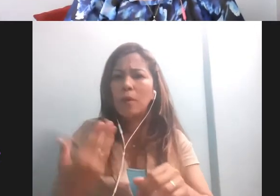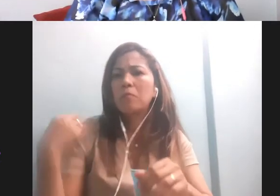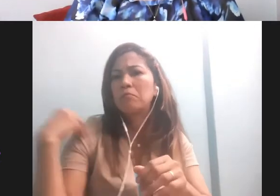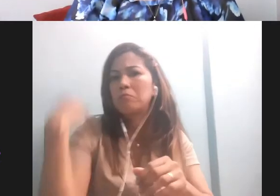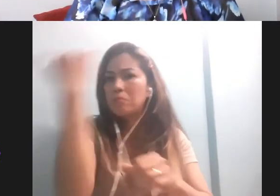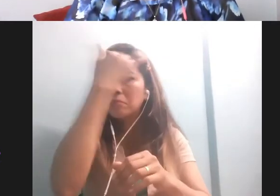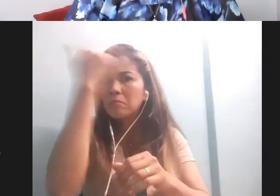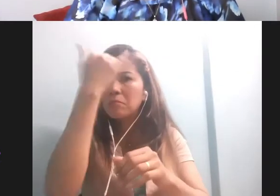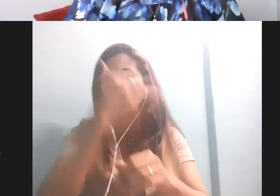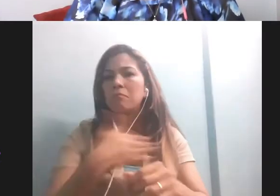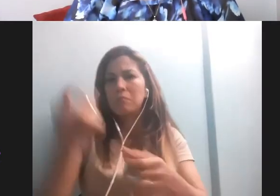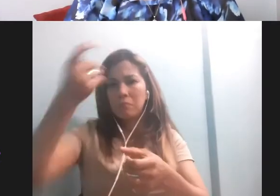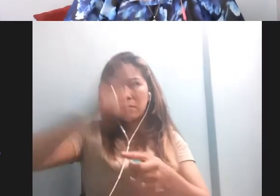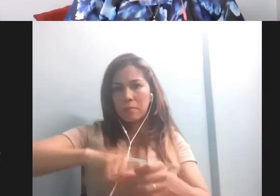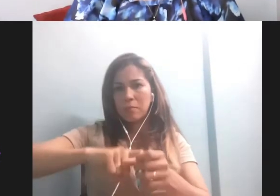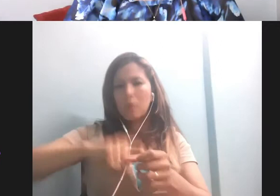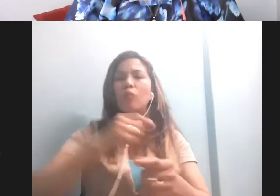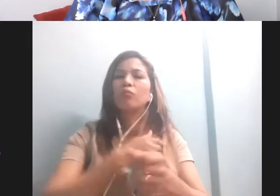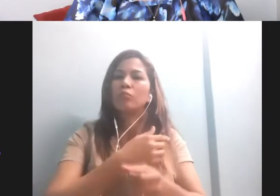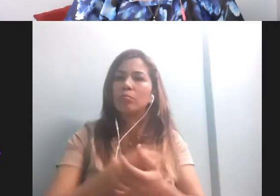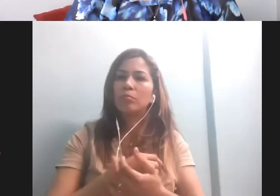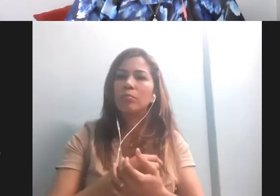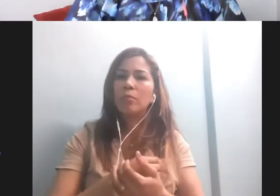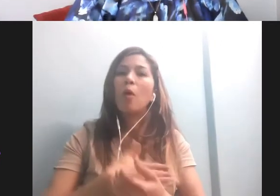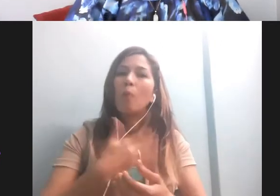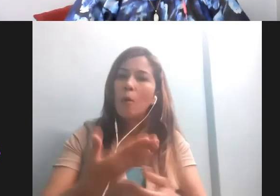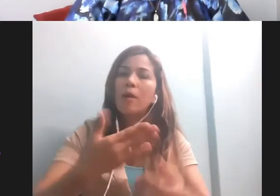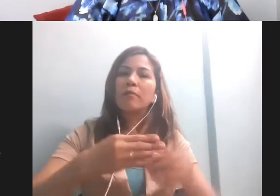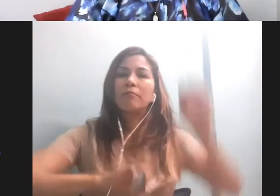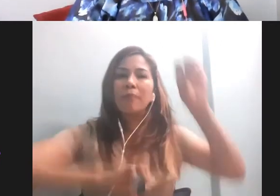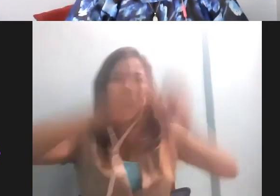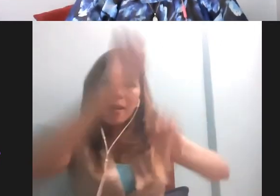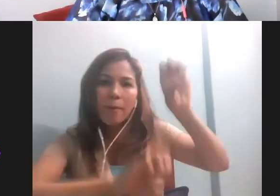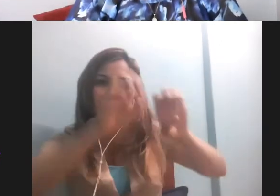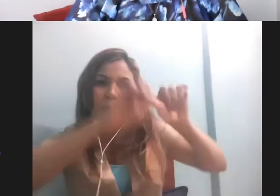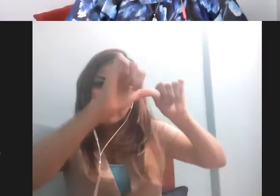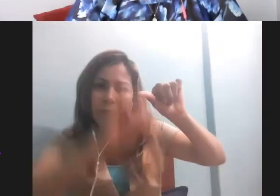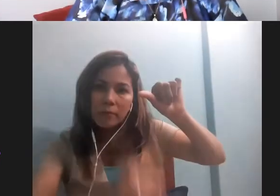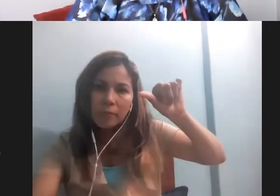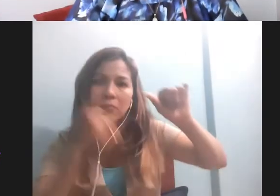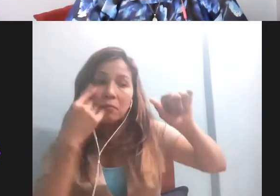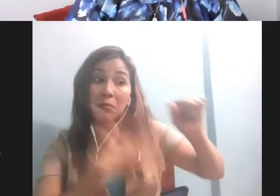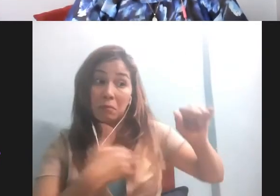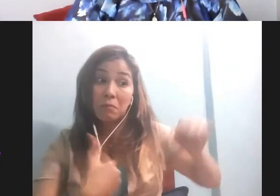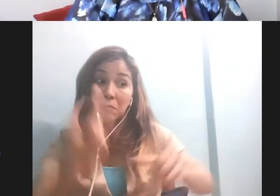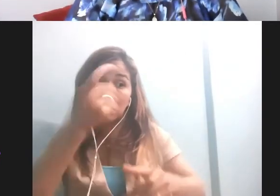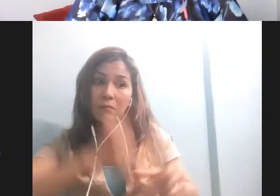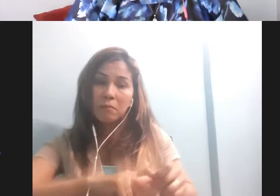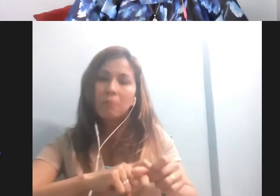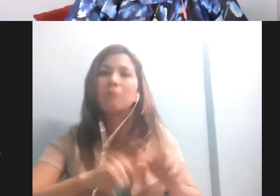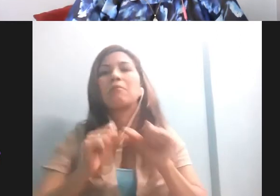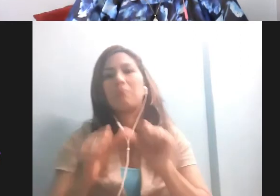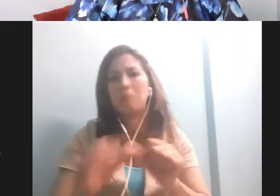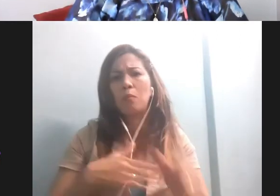agremiar. Nosotros tenemos una prueba de evaluación para la persona que desea ser parte de la